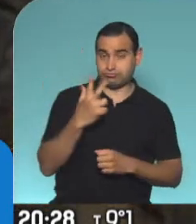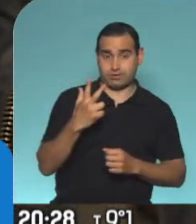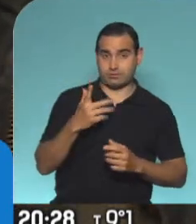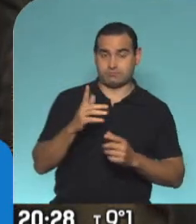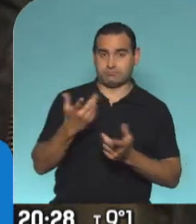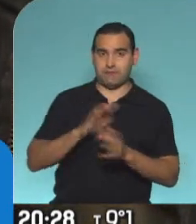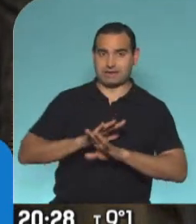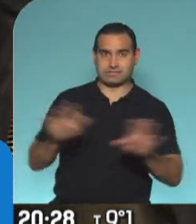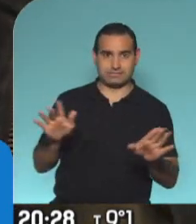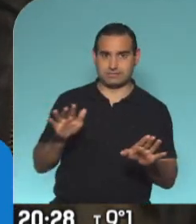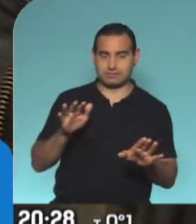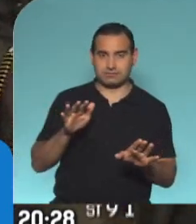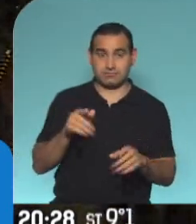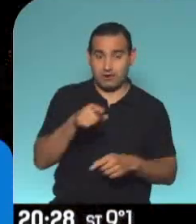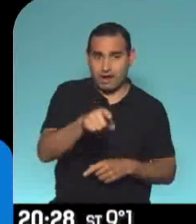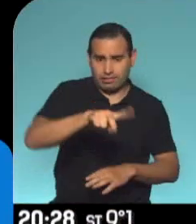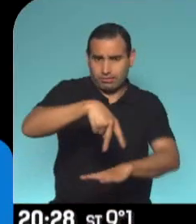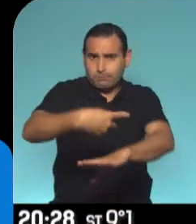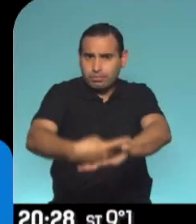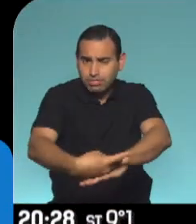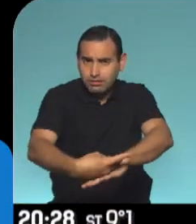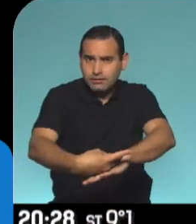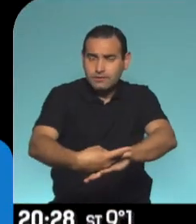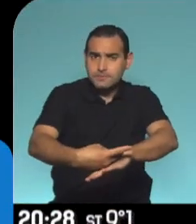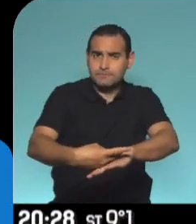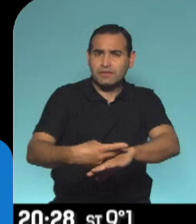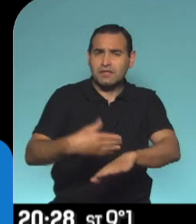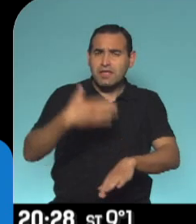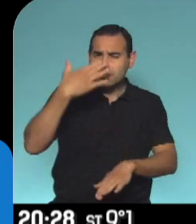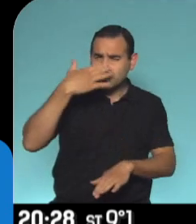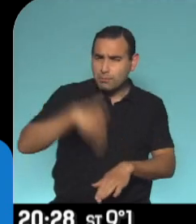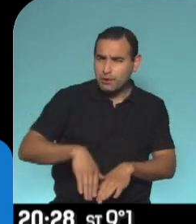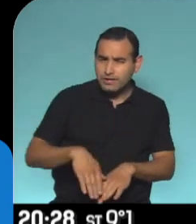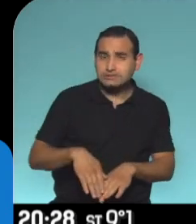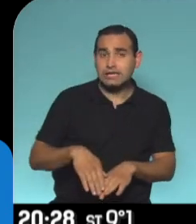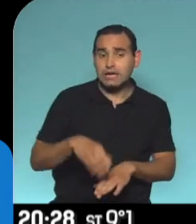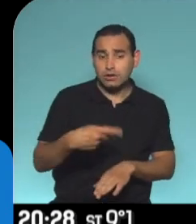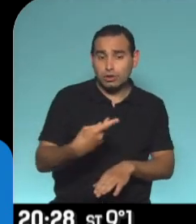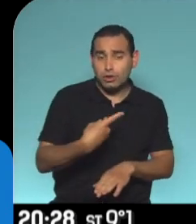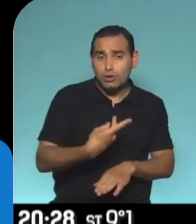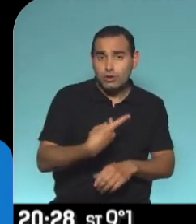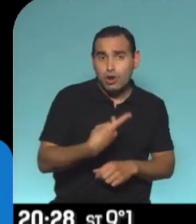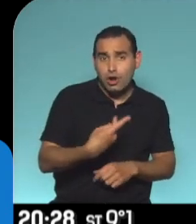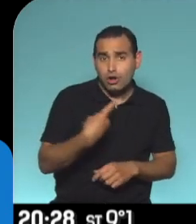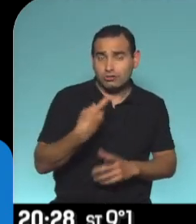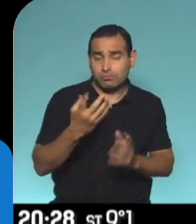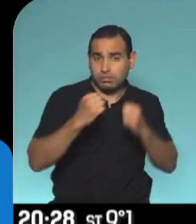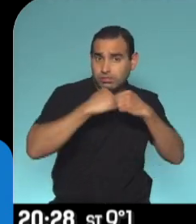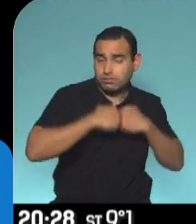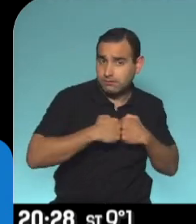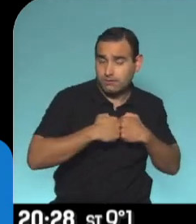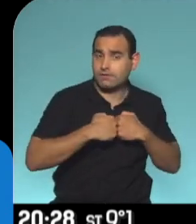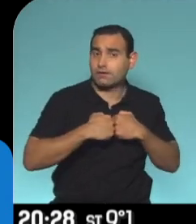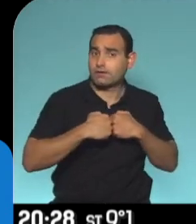golpeándonos, porque nos tenían, a él estaba tirado en el piso. Después de eso, lo que pudimos hacer es refugiarnos,